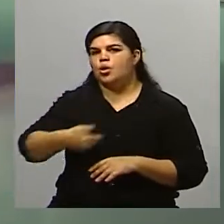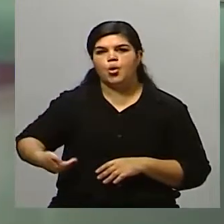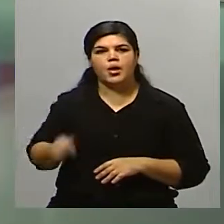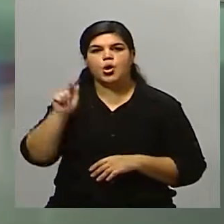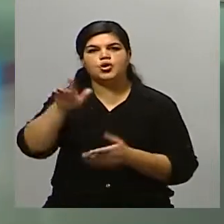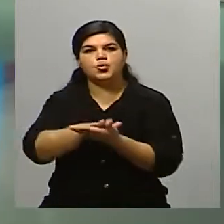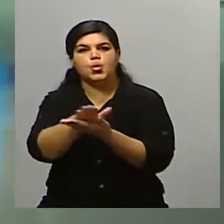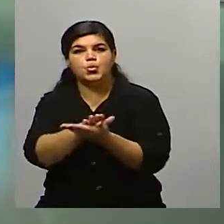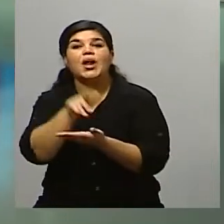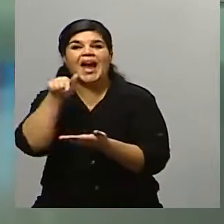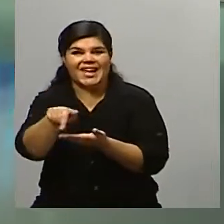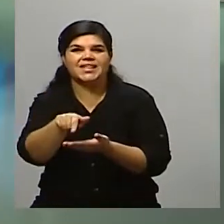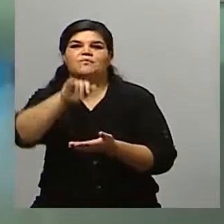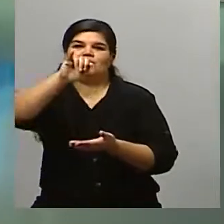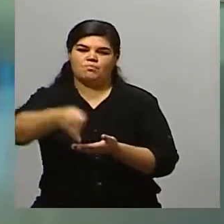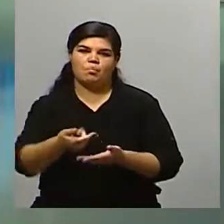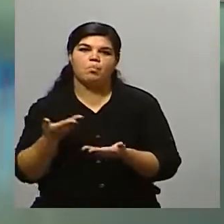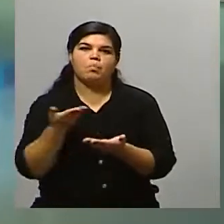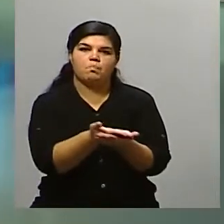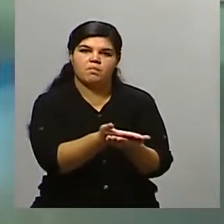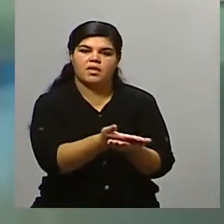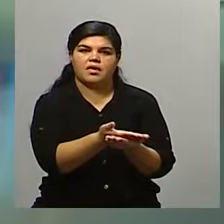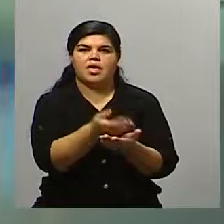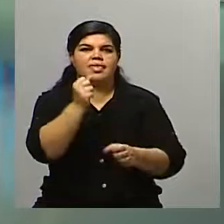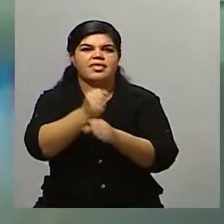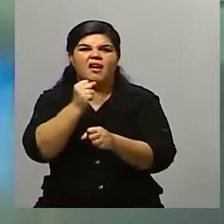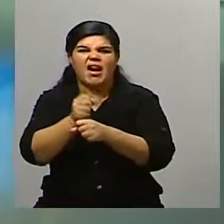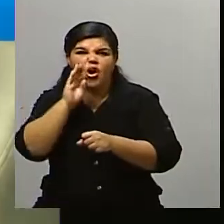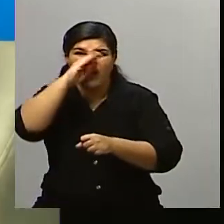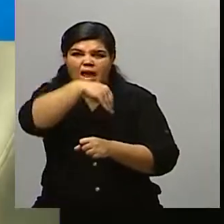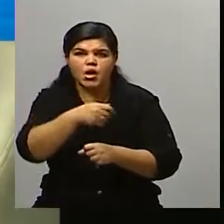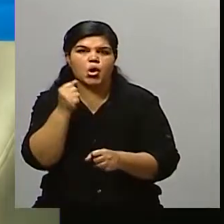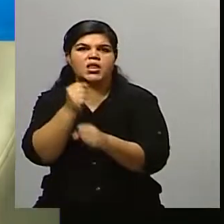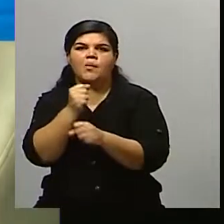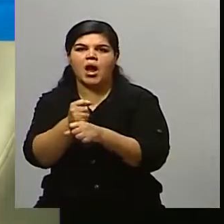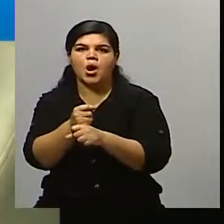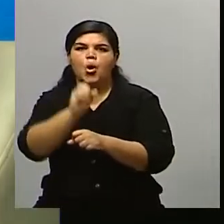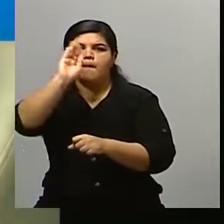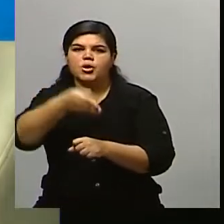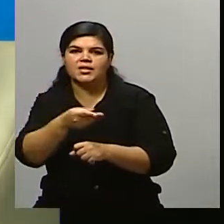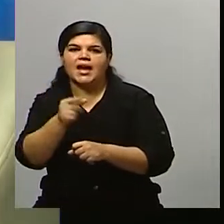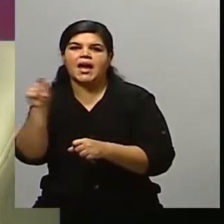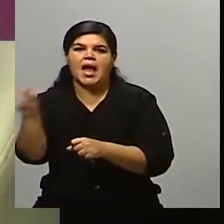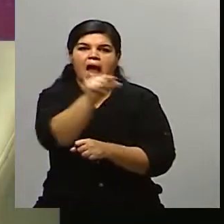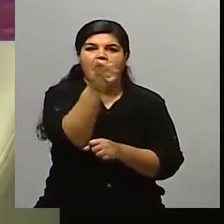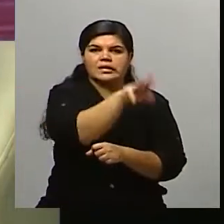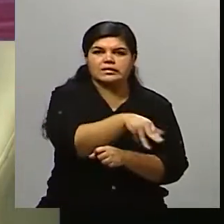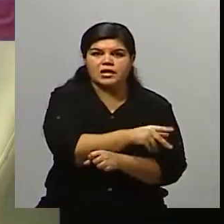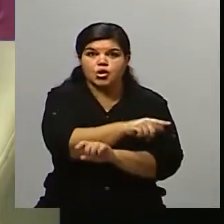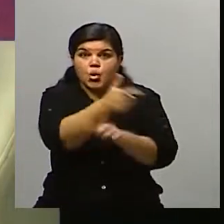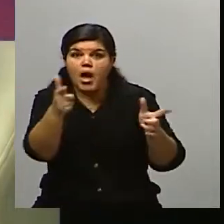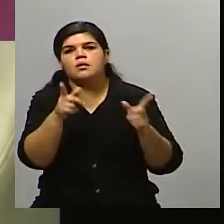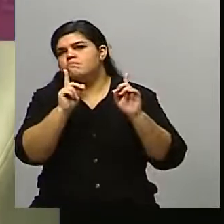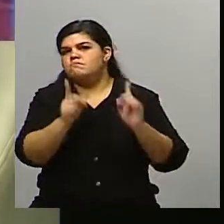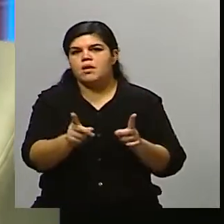fueron las moratorias. Y ahora, bueno, sí estamos ya sobre finales de la moratoria que queda vigente,